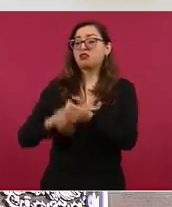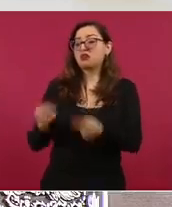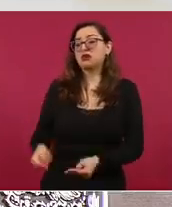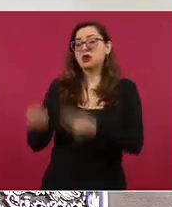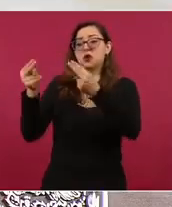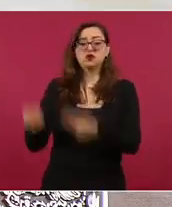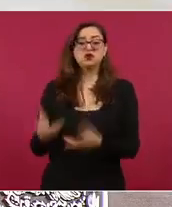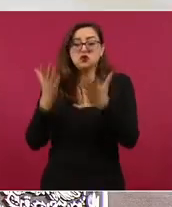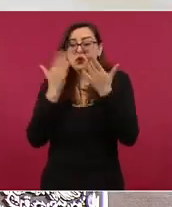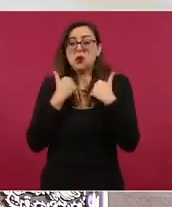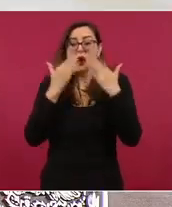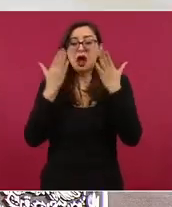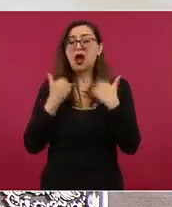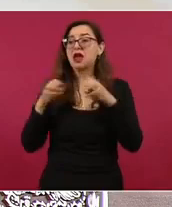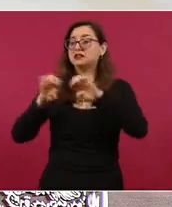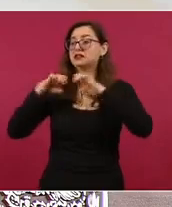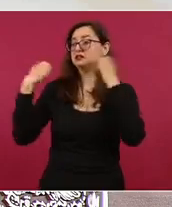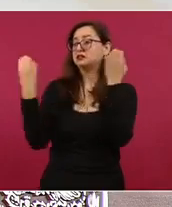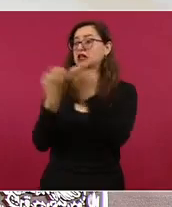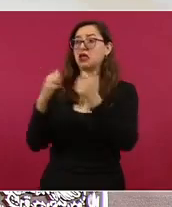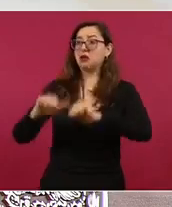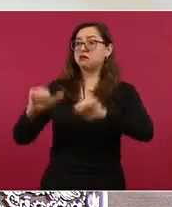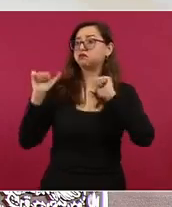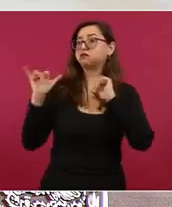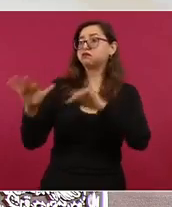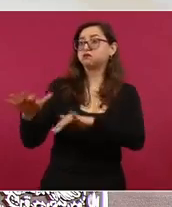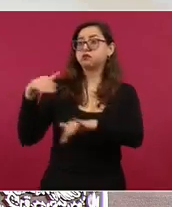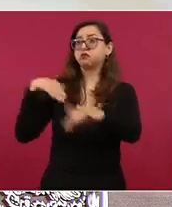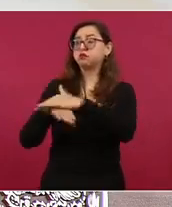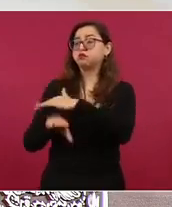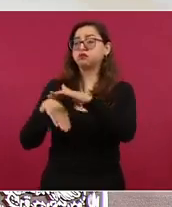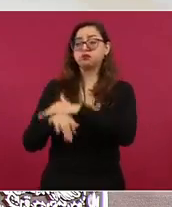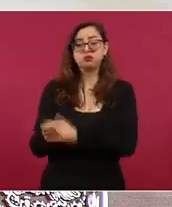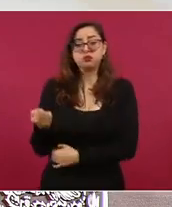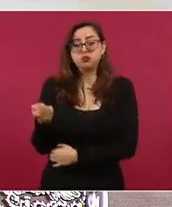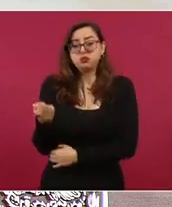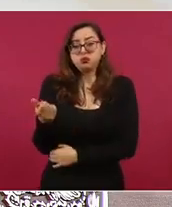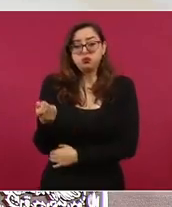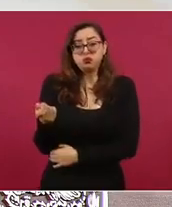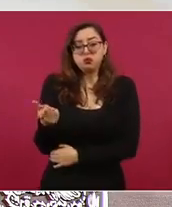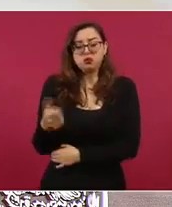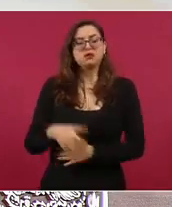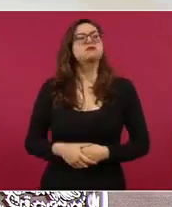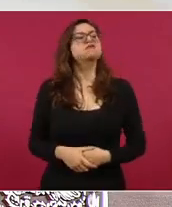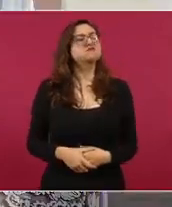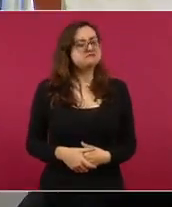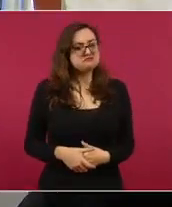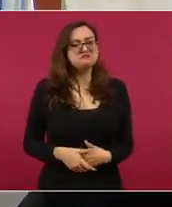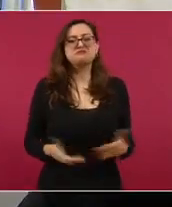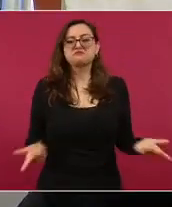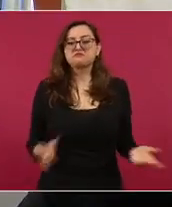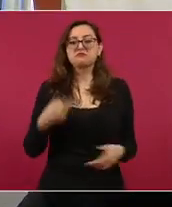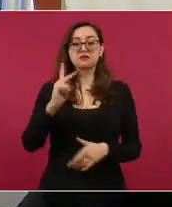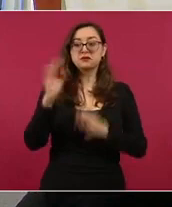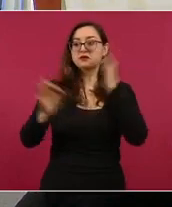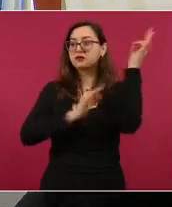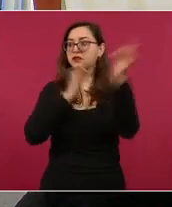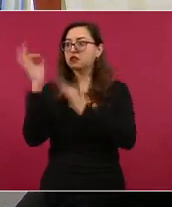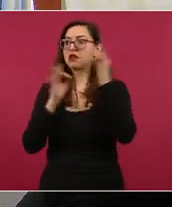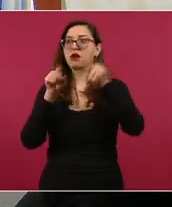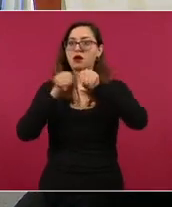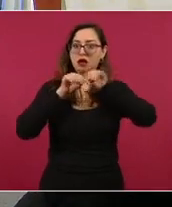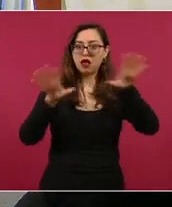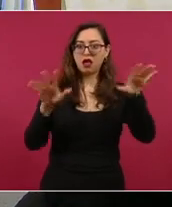estadios. Pero también hay que decirles que pues tampoco hacen la misma publicidad, que tampoco hacen la misma